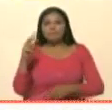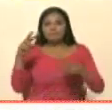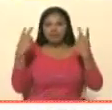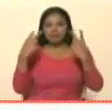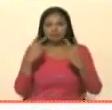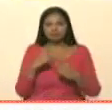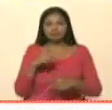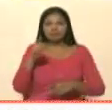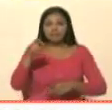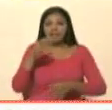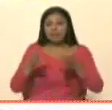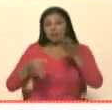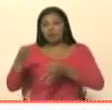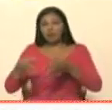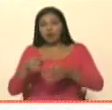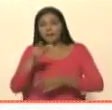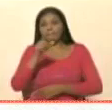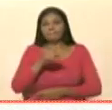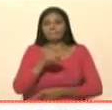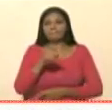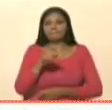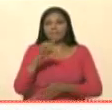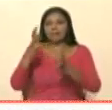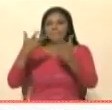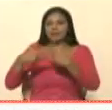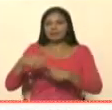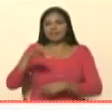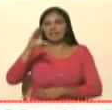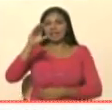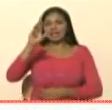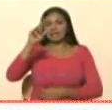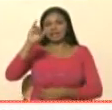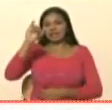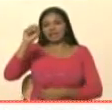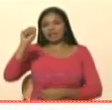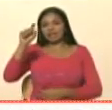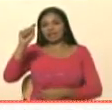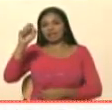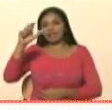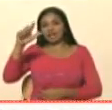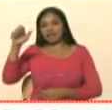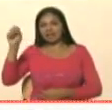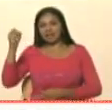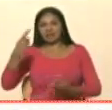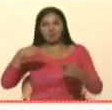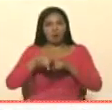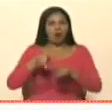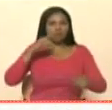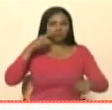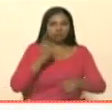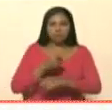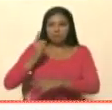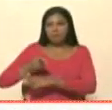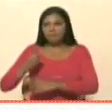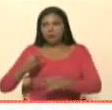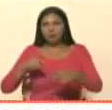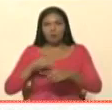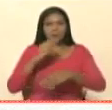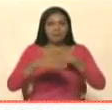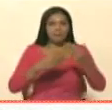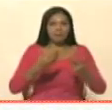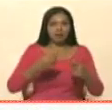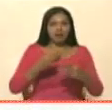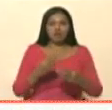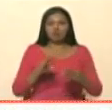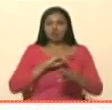Fue abogado de una empresa llamada Cristales, que tiene un conjunto de demandas, dicho sea de paso, que se las